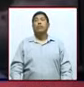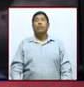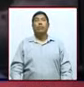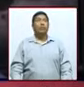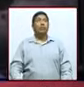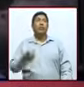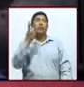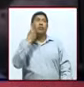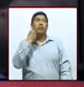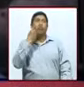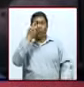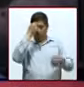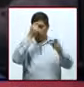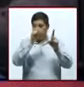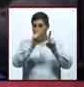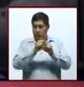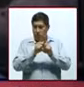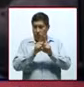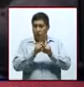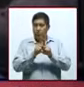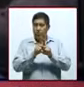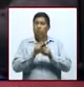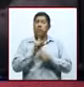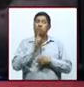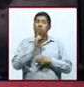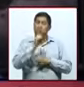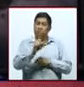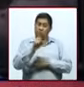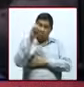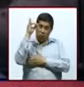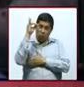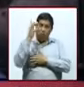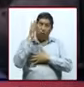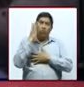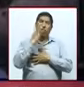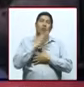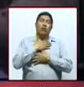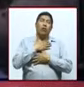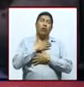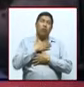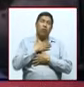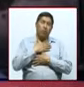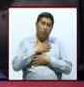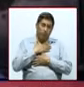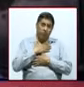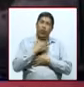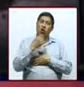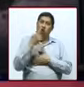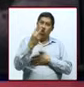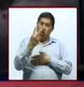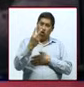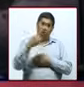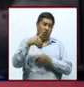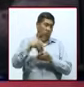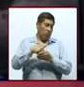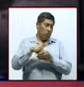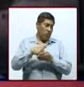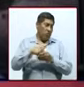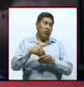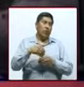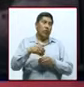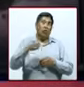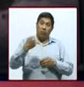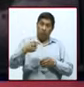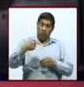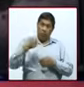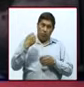Este acuerdo le da certidumbre al país en el horizonte de dos elecciones que se vienen, ¿no? La elección de